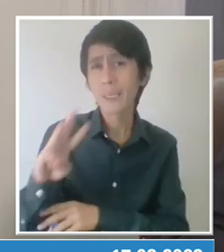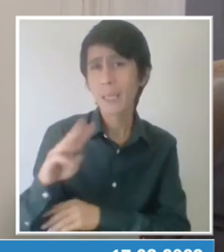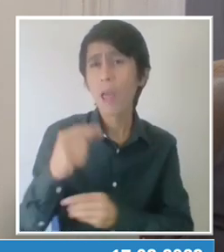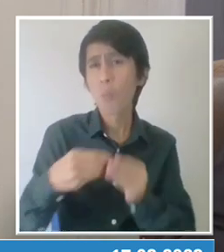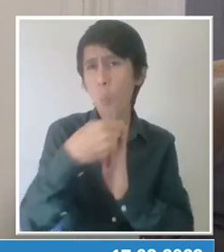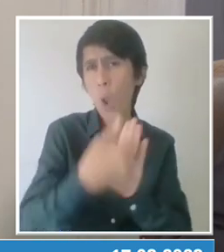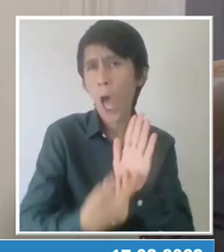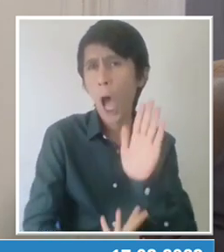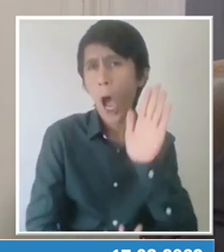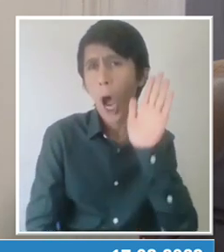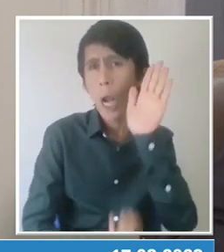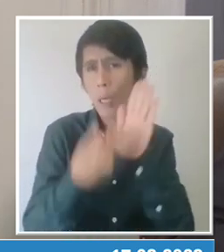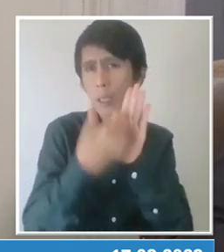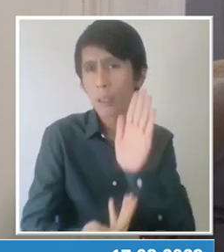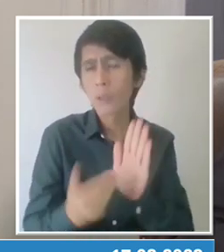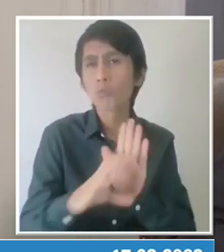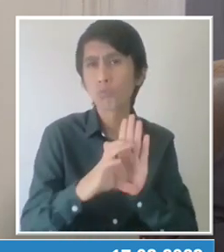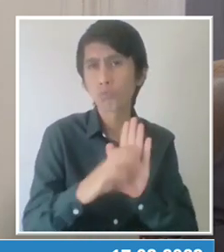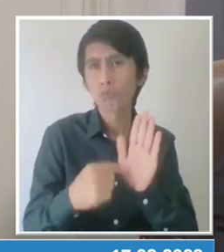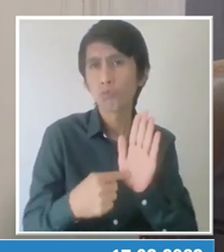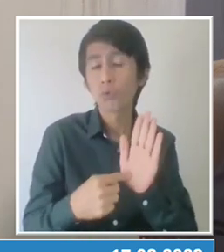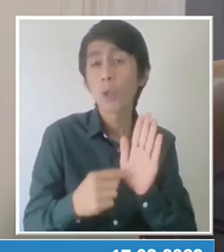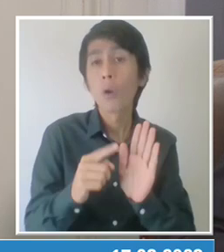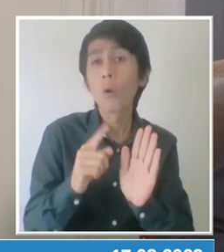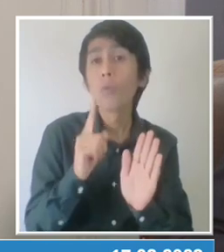de ello dejó constancia don Joaquín Prieto.